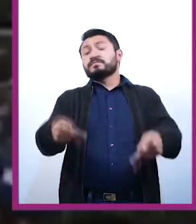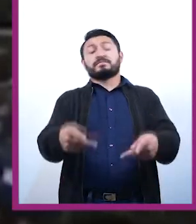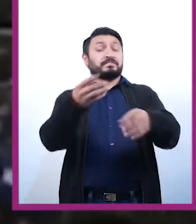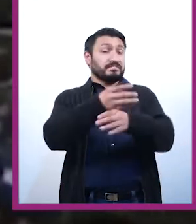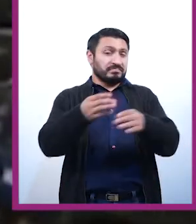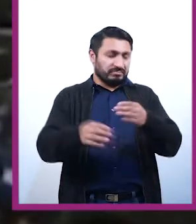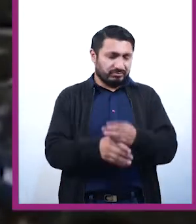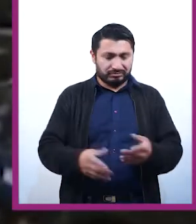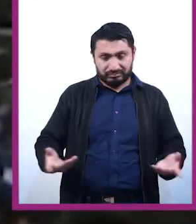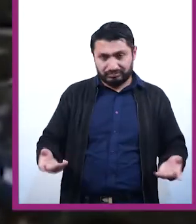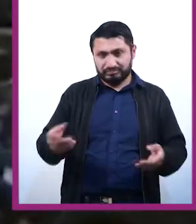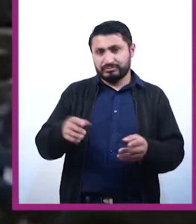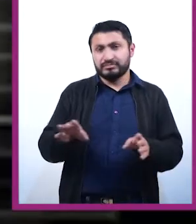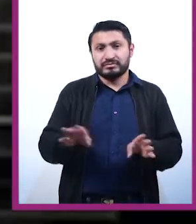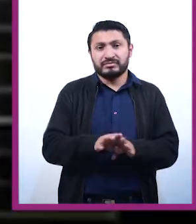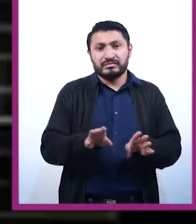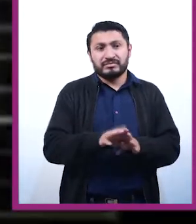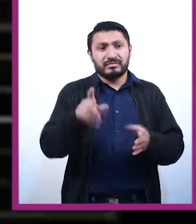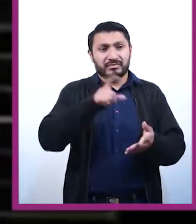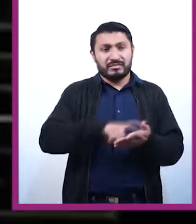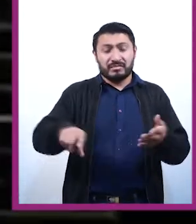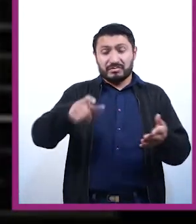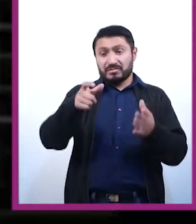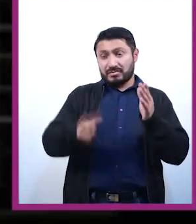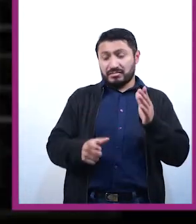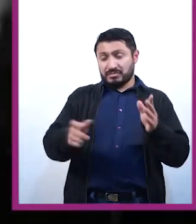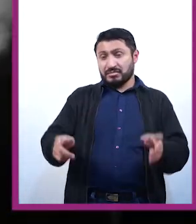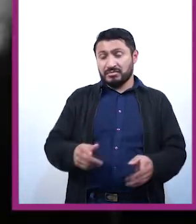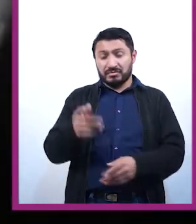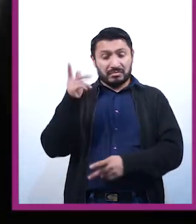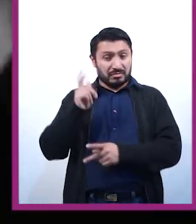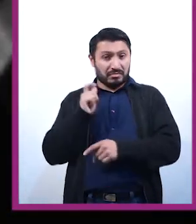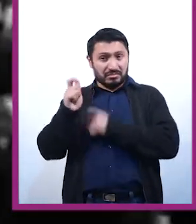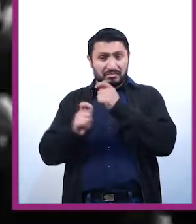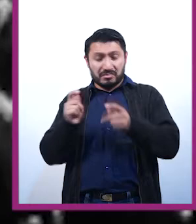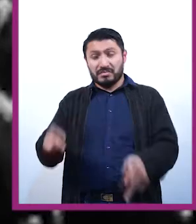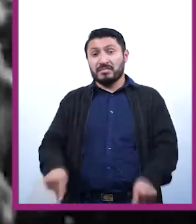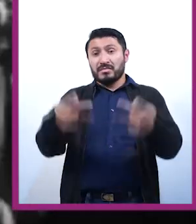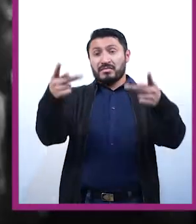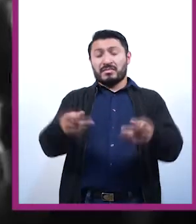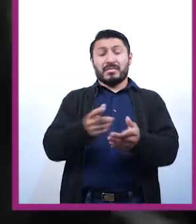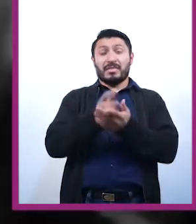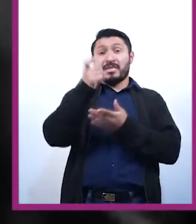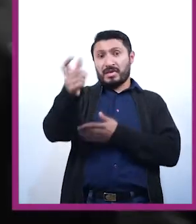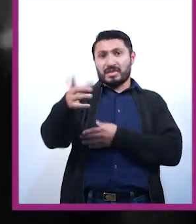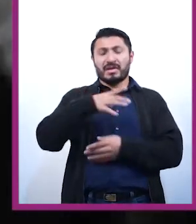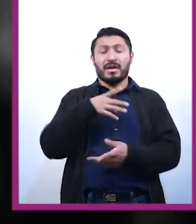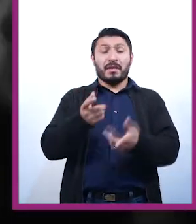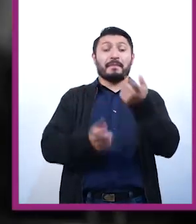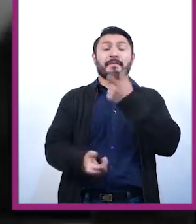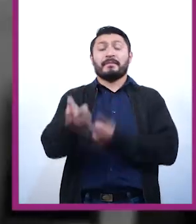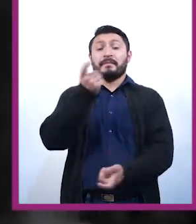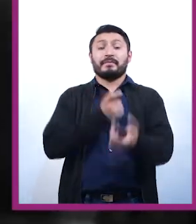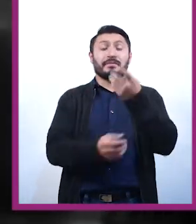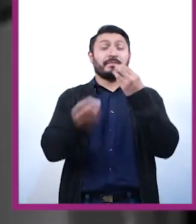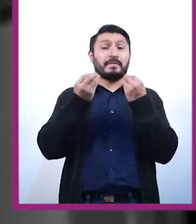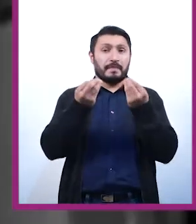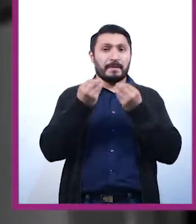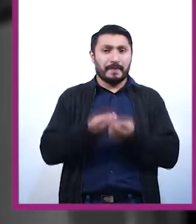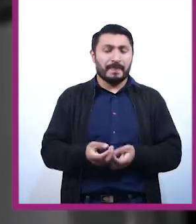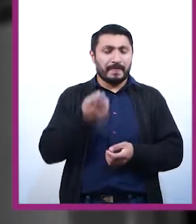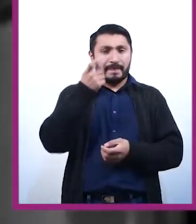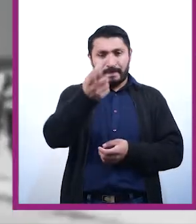las acciones. En pocas palabras, los ciudadanos compraban barato y a crédito y vendían caro, obteniendo